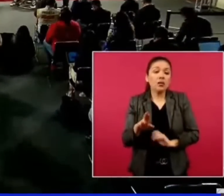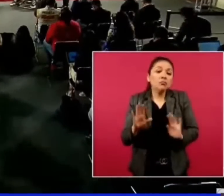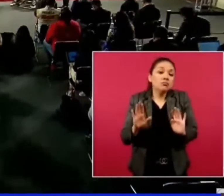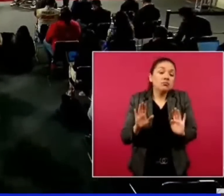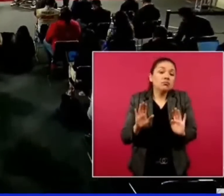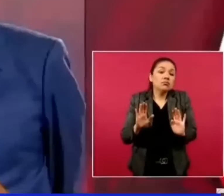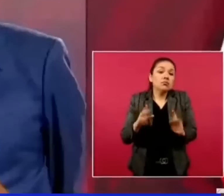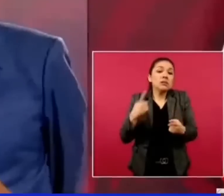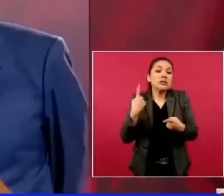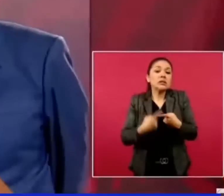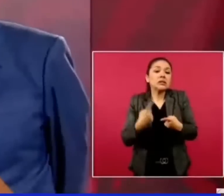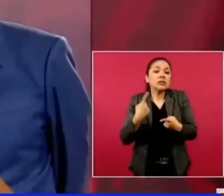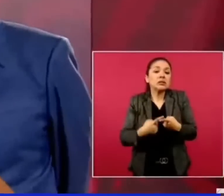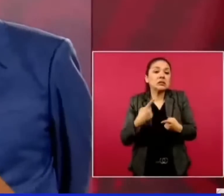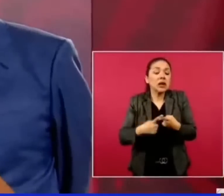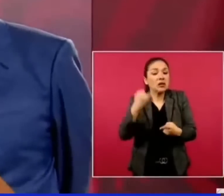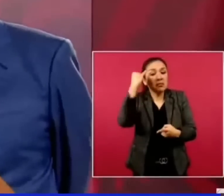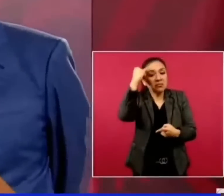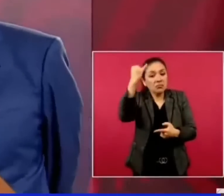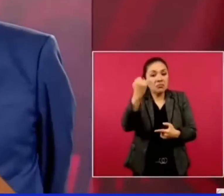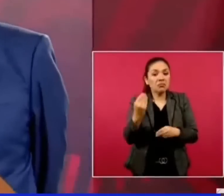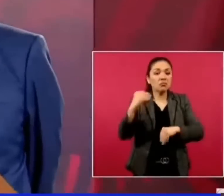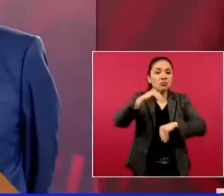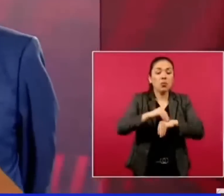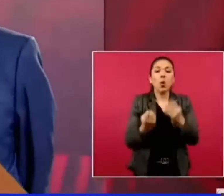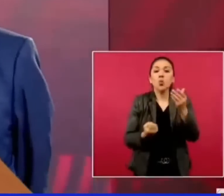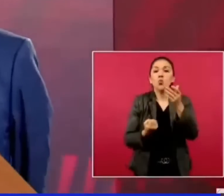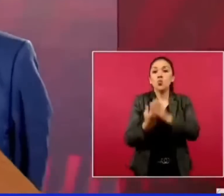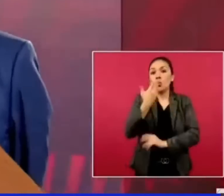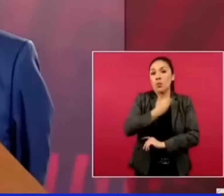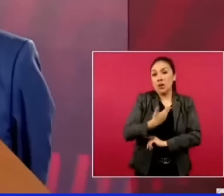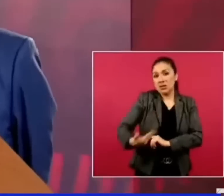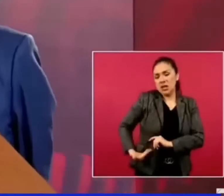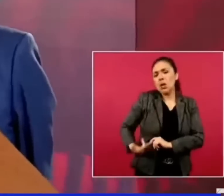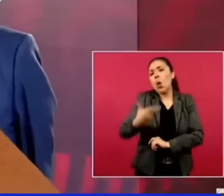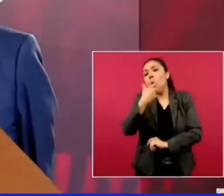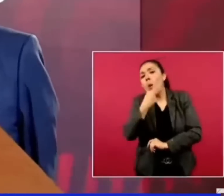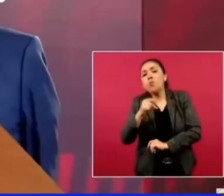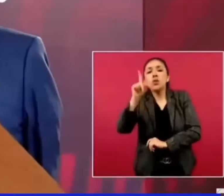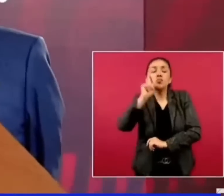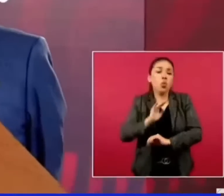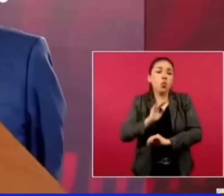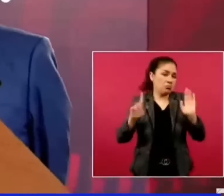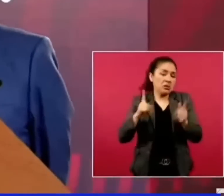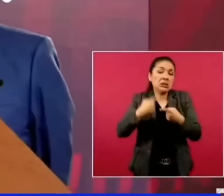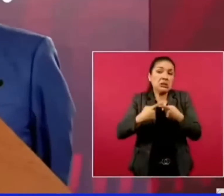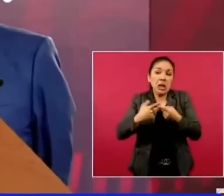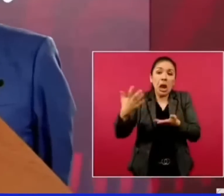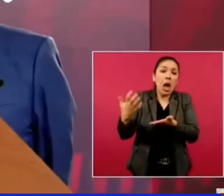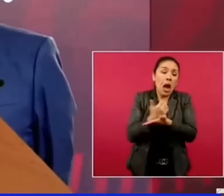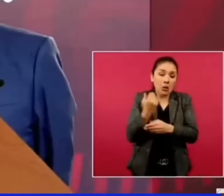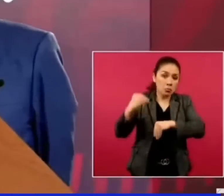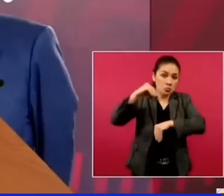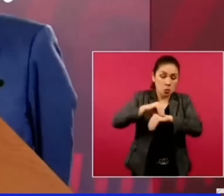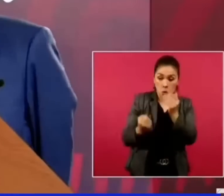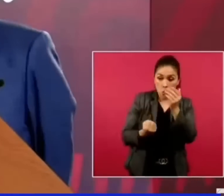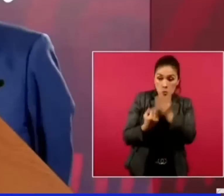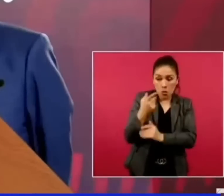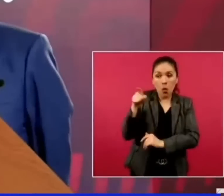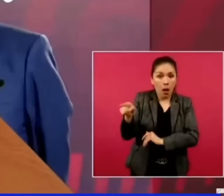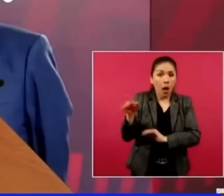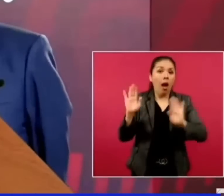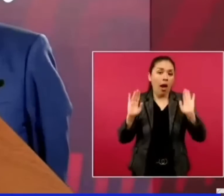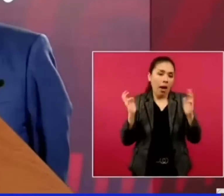iniciativa de el nuevo presidente, hombre o mujer, quien resulte, lo